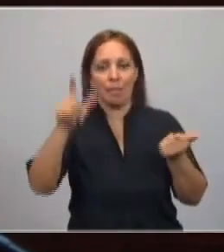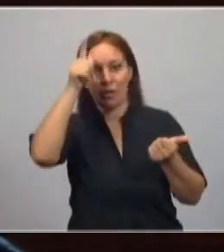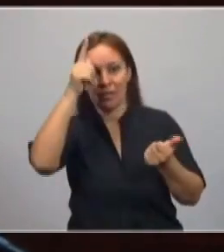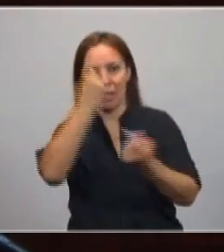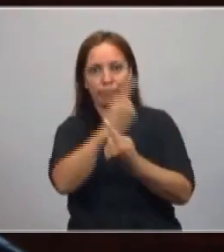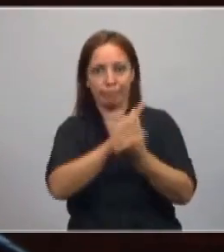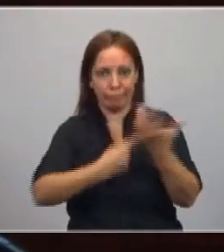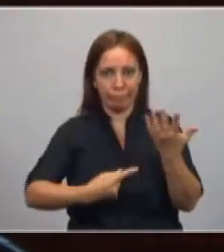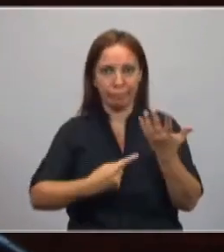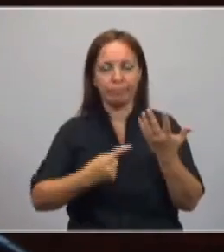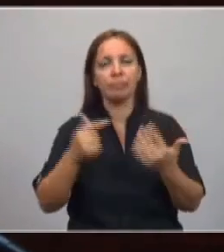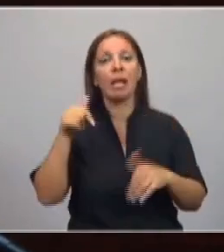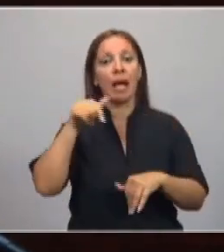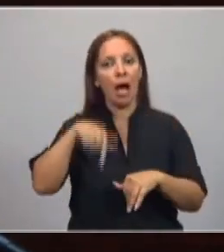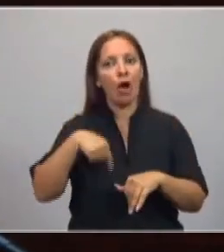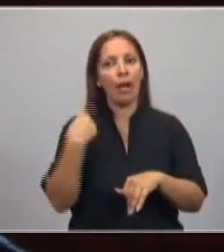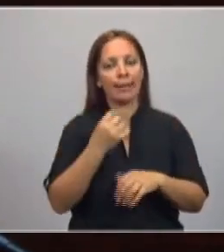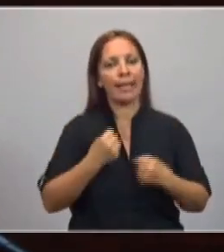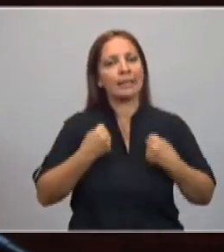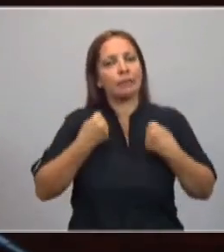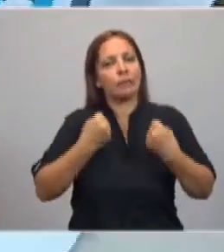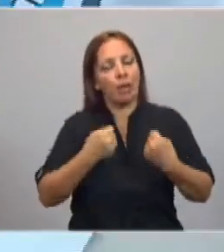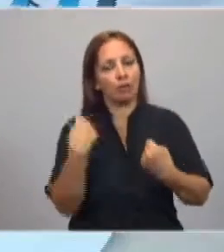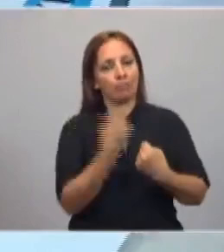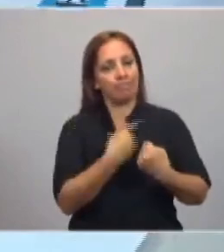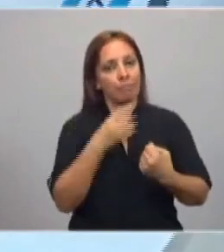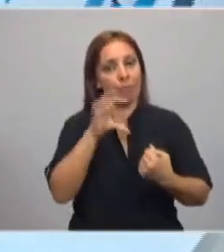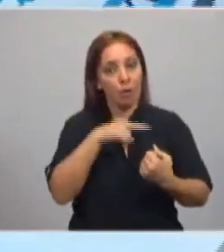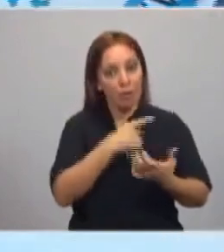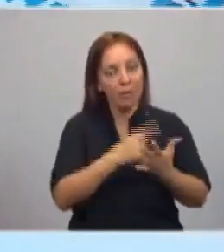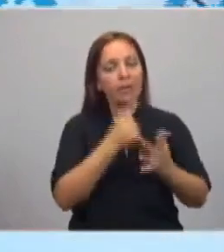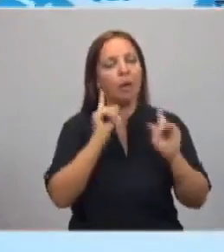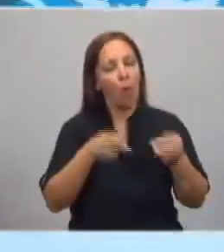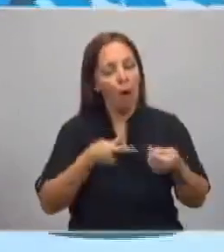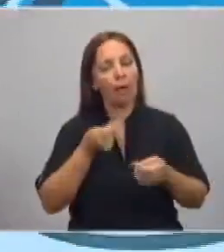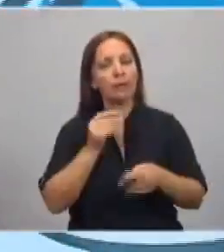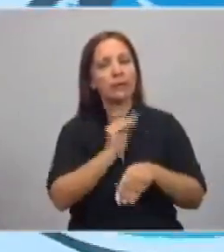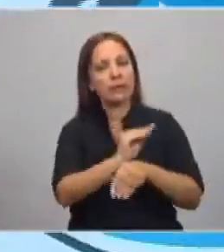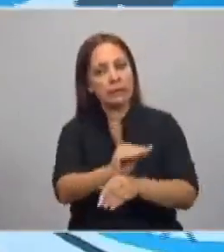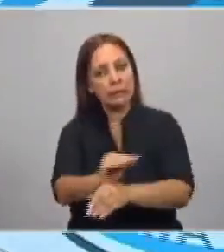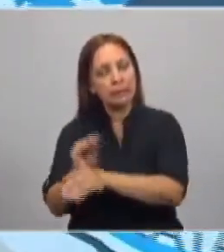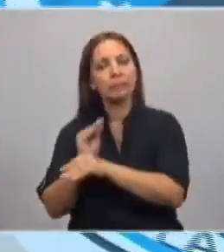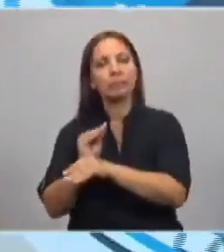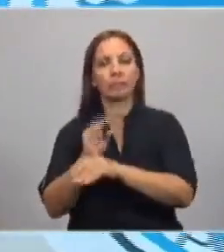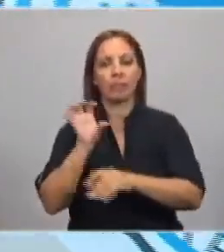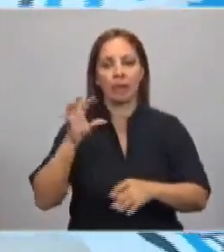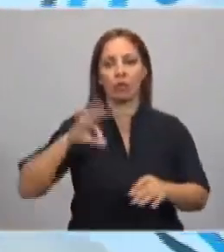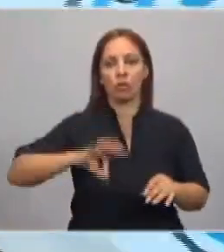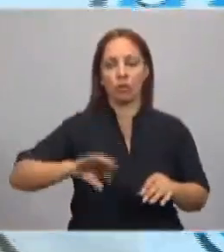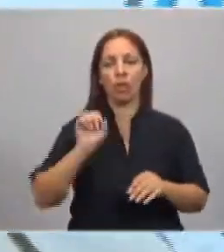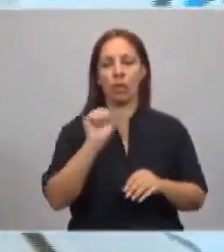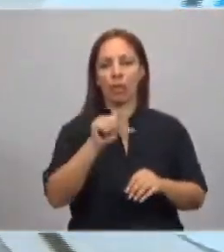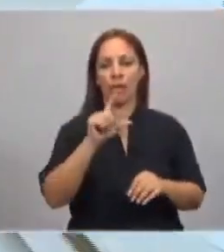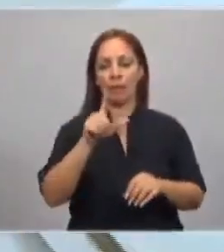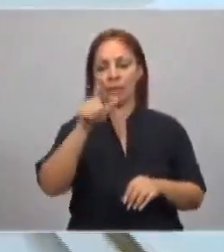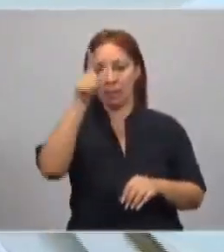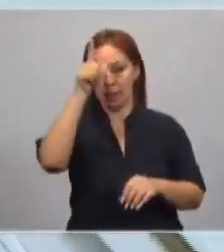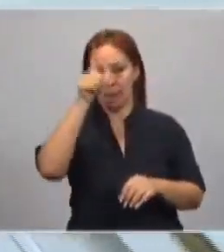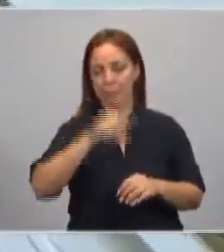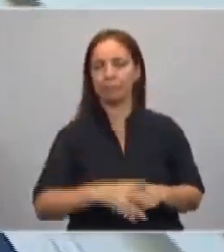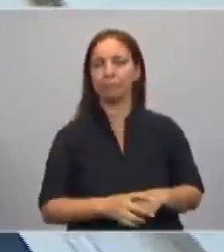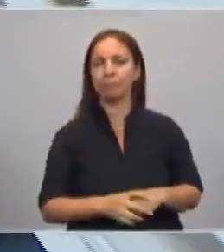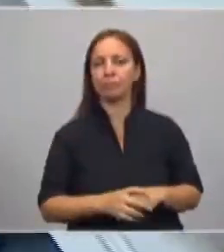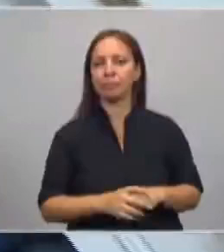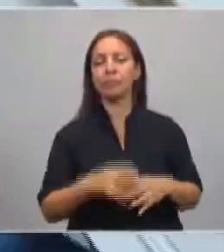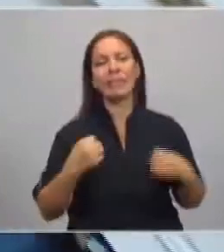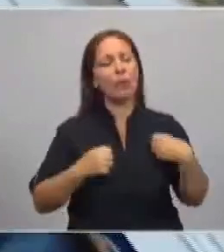seguridad, estamos manteniendo los niveles salariales de nuestra policía equiparados con las fuerzas federales. Es un